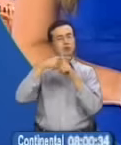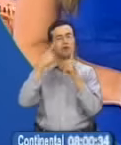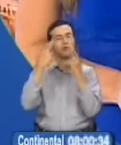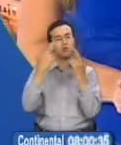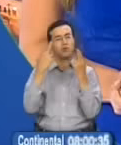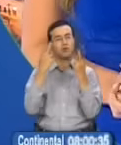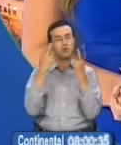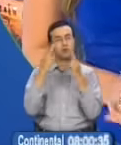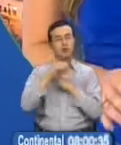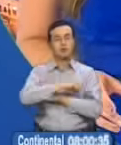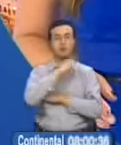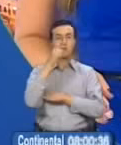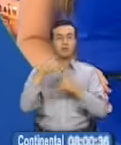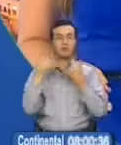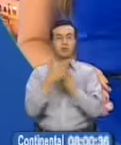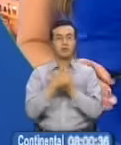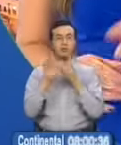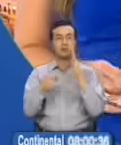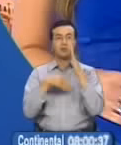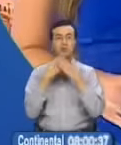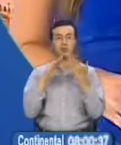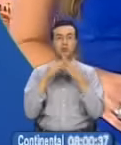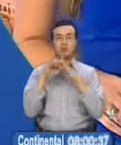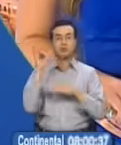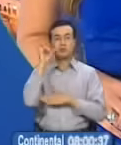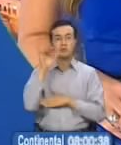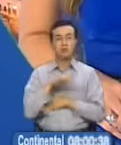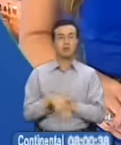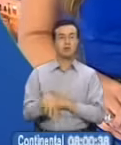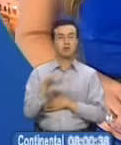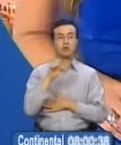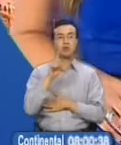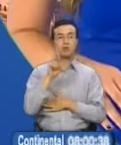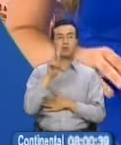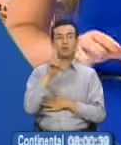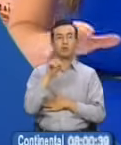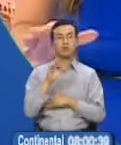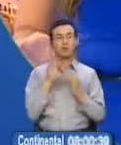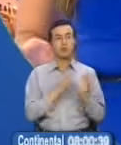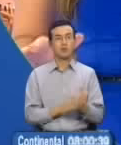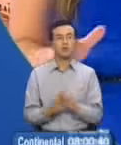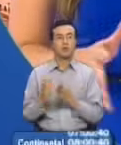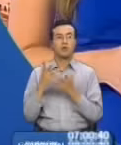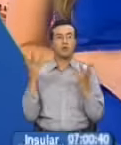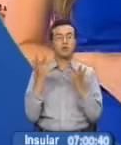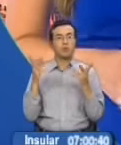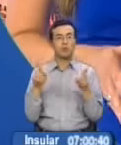campeón de la Copa Libertadores de América. La comunidad estará en Sangolquí, allá está Eduardo Córdoba, donde se preparan con mucha